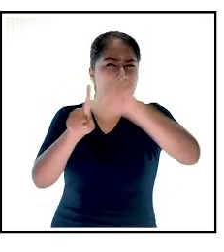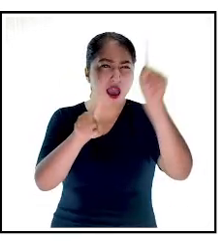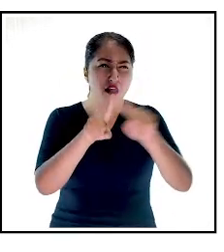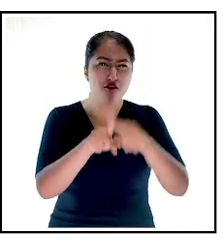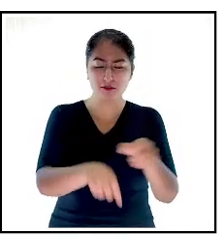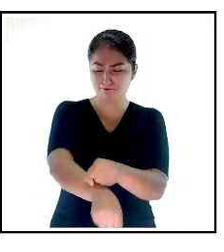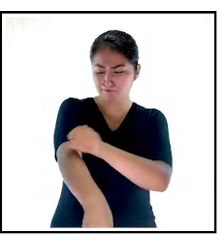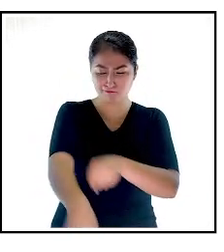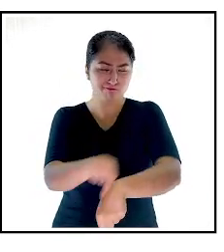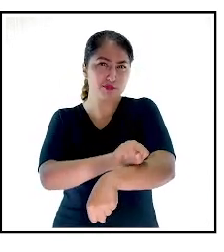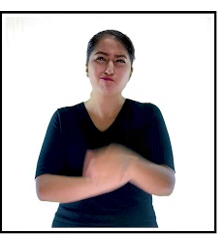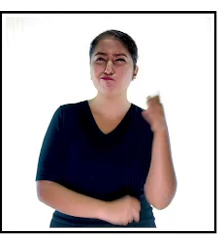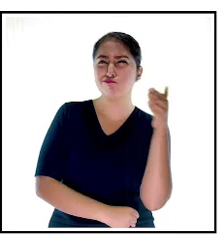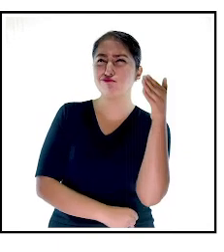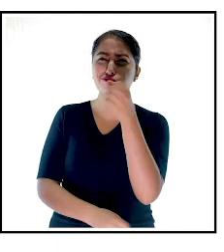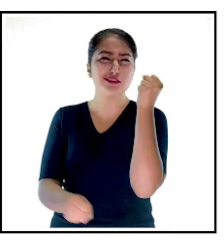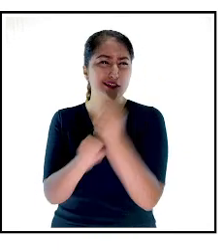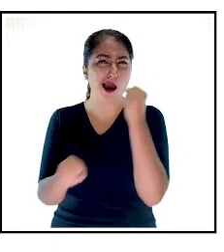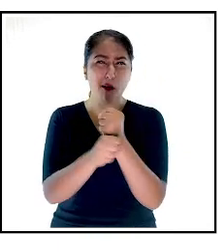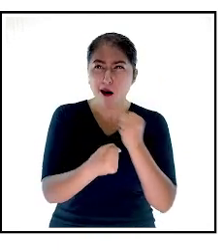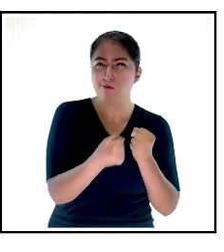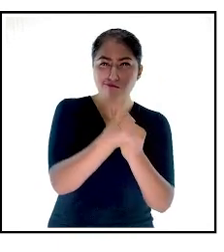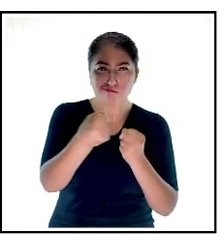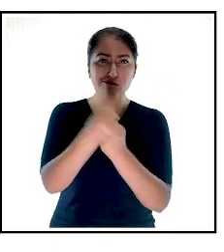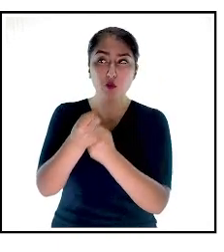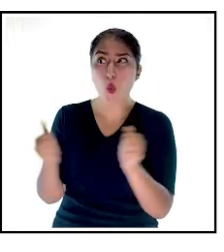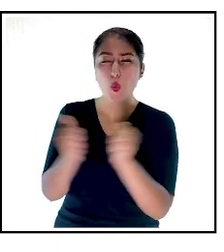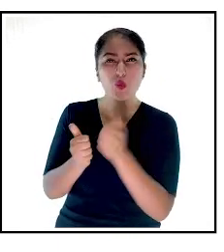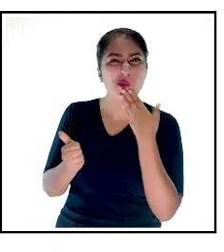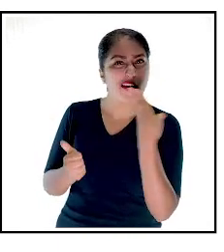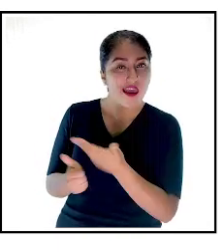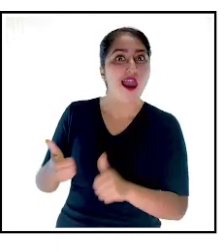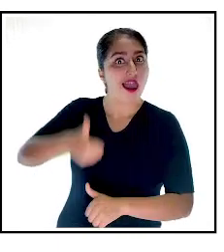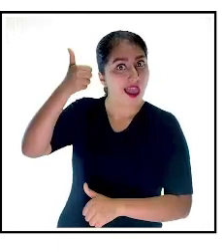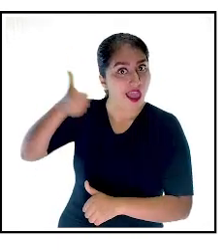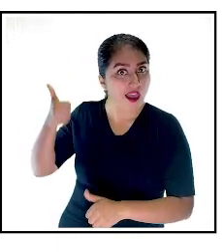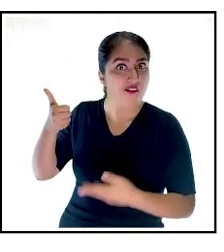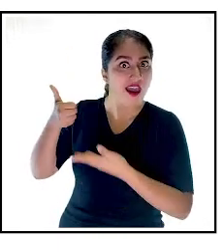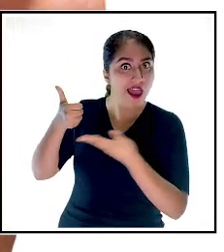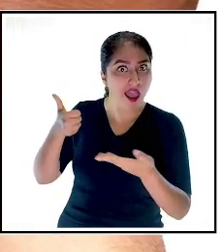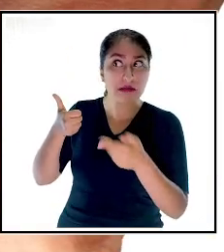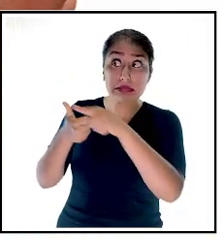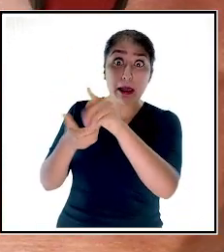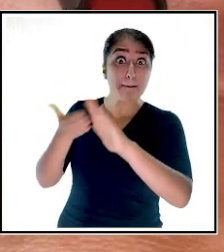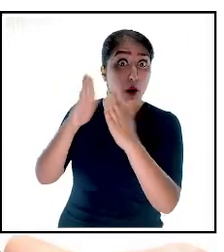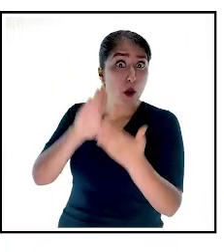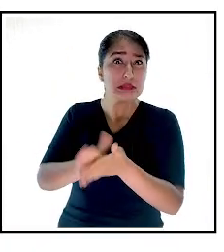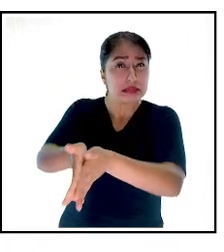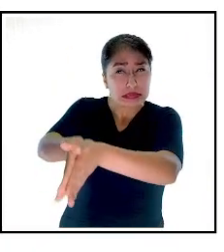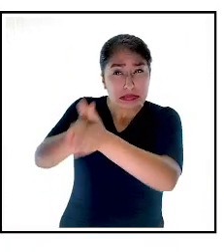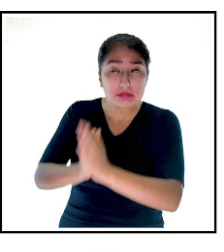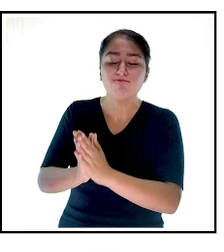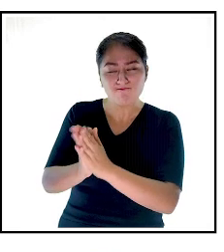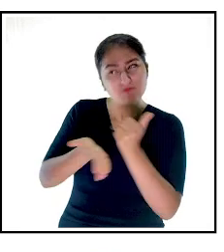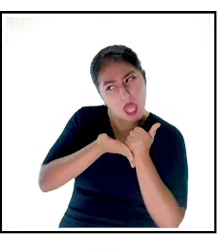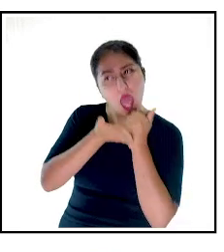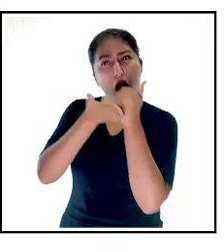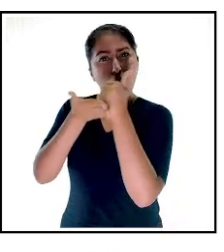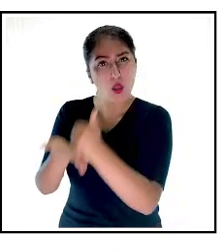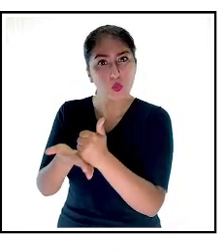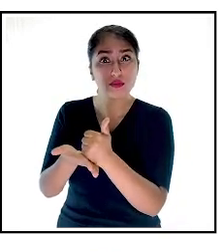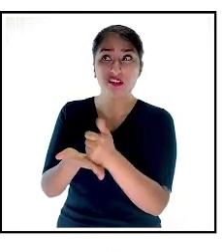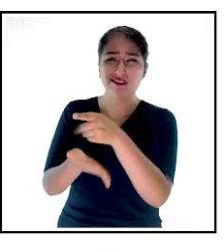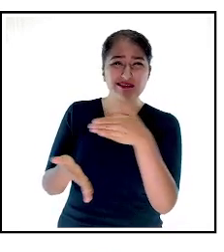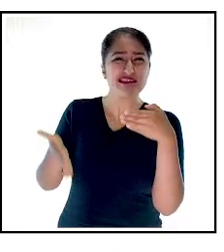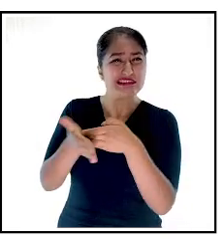y Minas viene llegando a todas las regiones para sumar esfuerzos con las autoridades, atender las demandas de la población